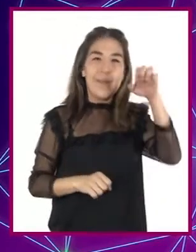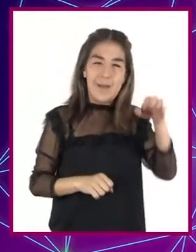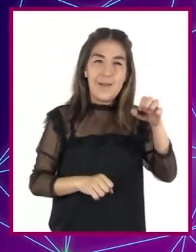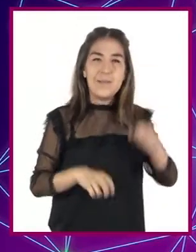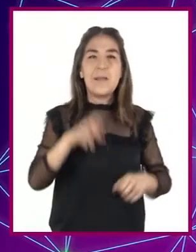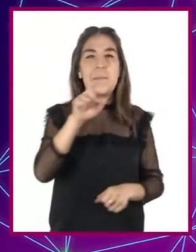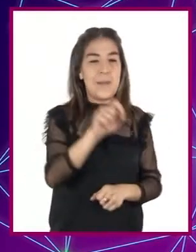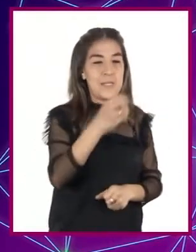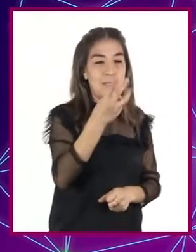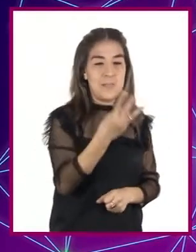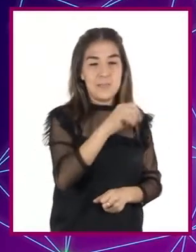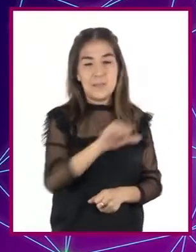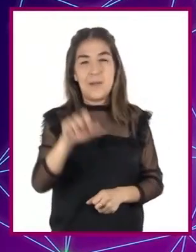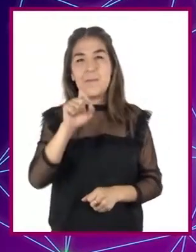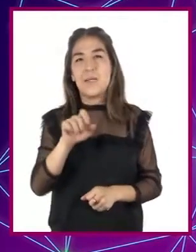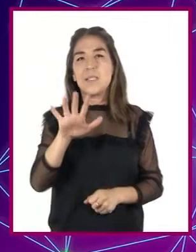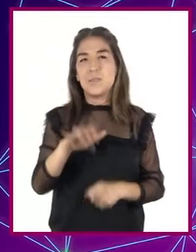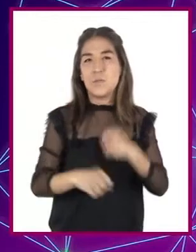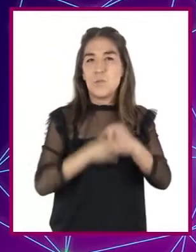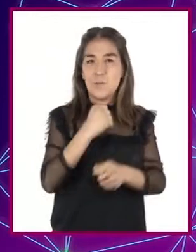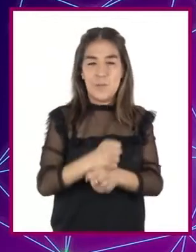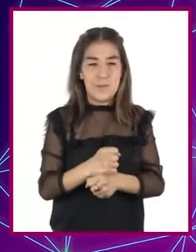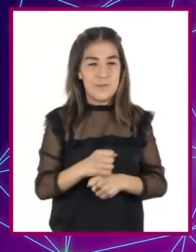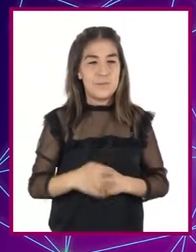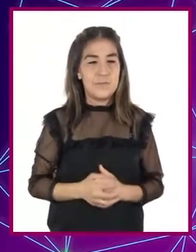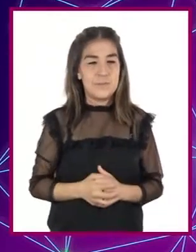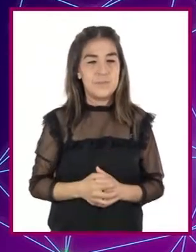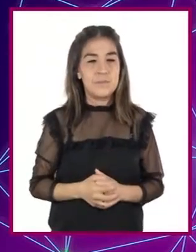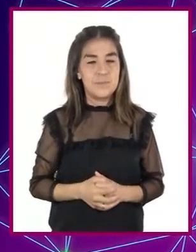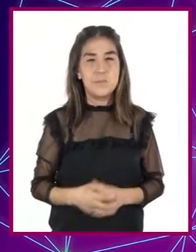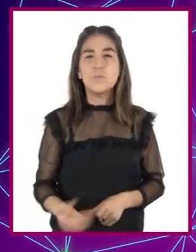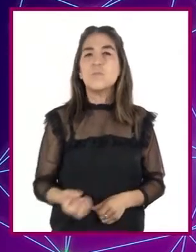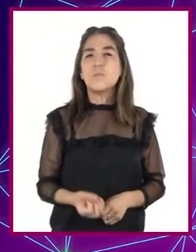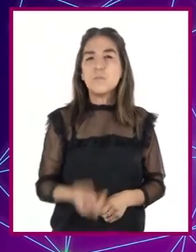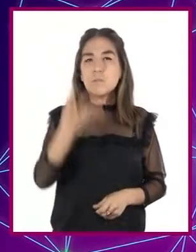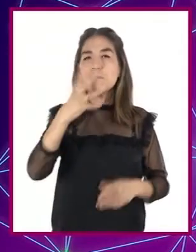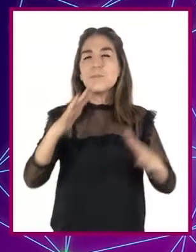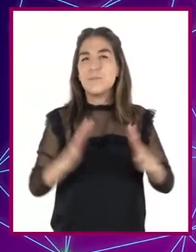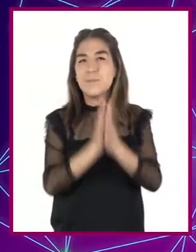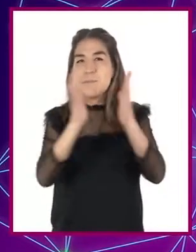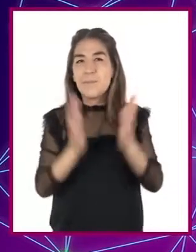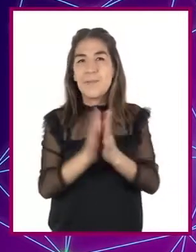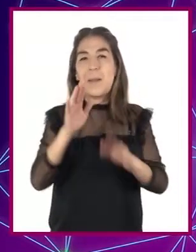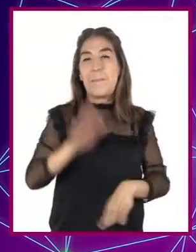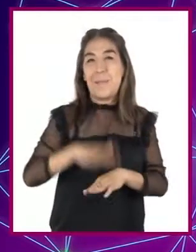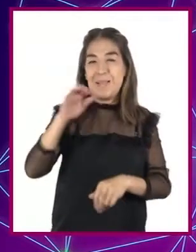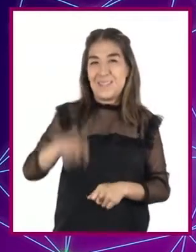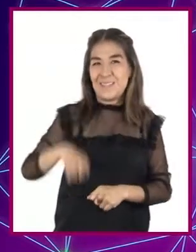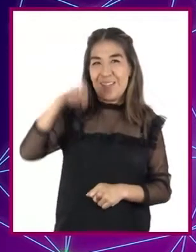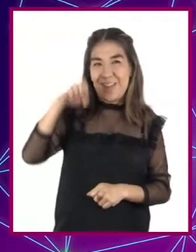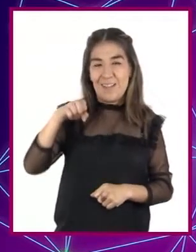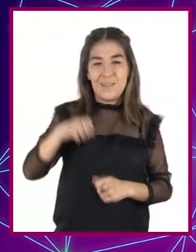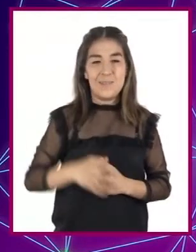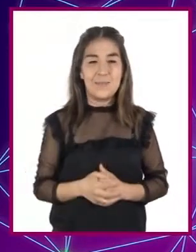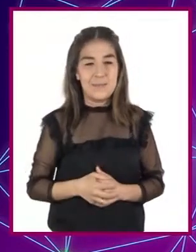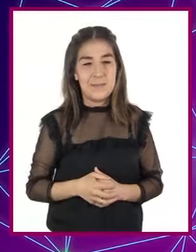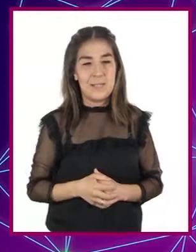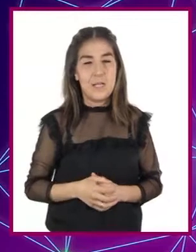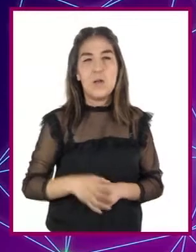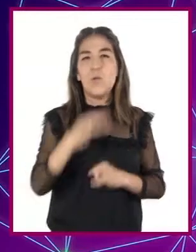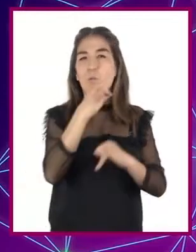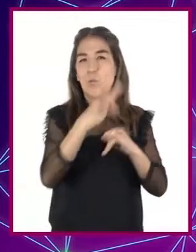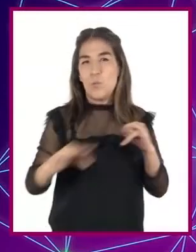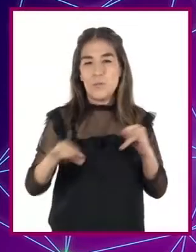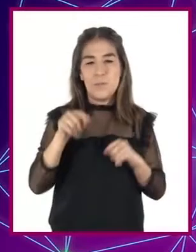entre 23 y 25 años. ¿Cuántos son los participantes de mayor edad? Los del último